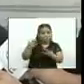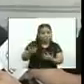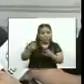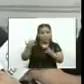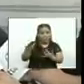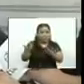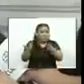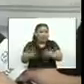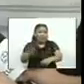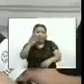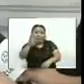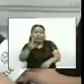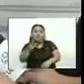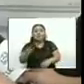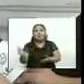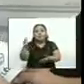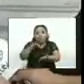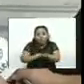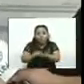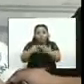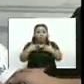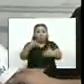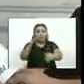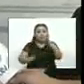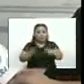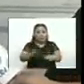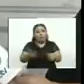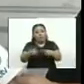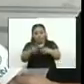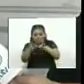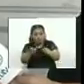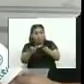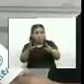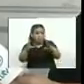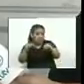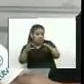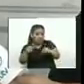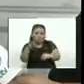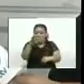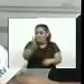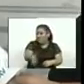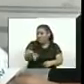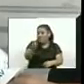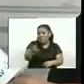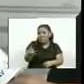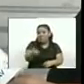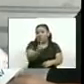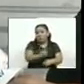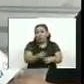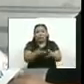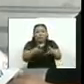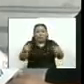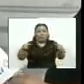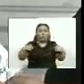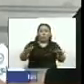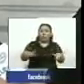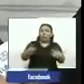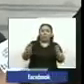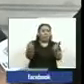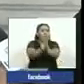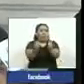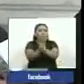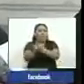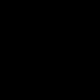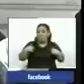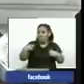pedido tres audiencias y no me las han querido dar. Pero si quieren seguir platicando, con lo mismo decir, pero que platiquen y que resuelvan. Yo no tengo ningún problema en que no se